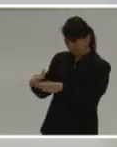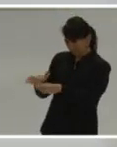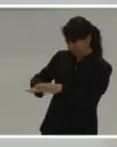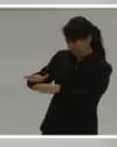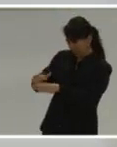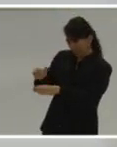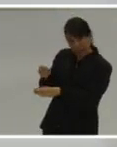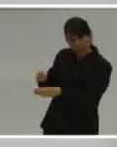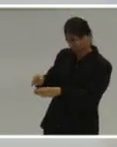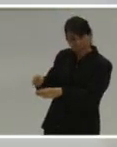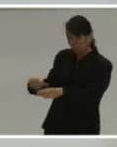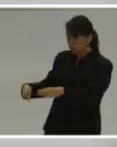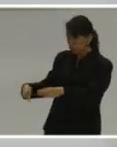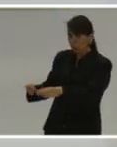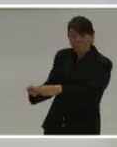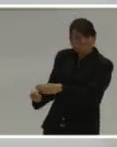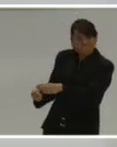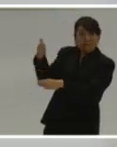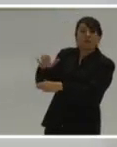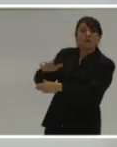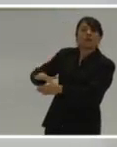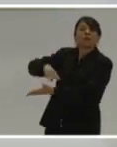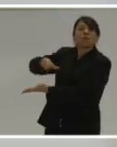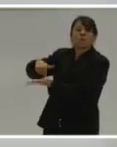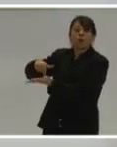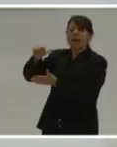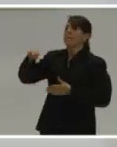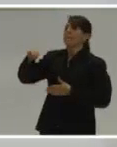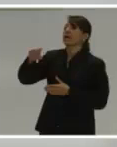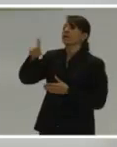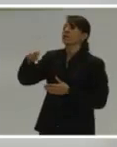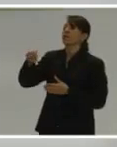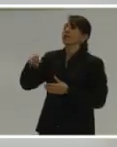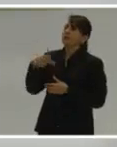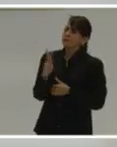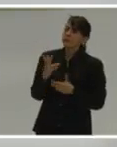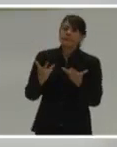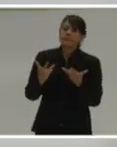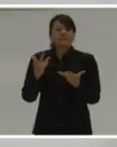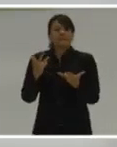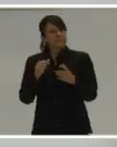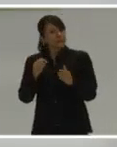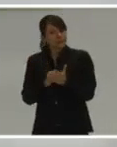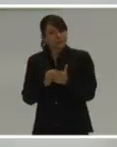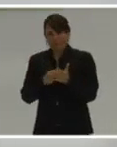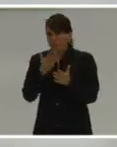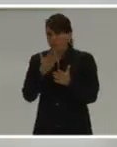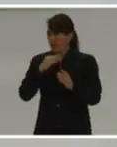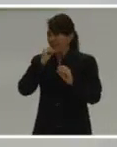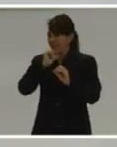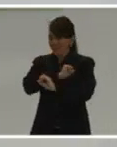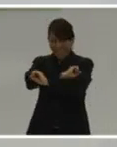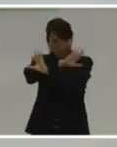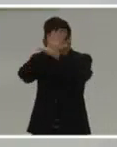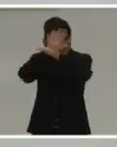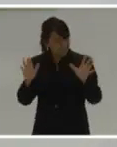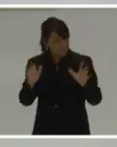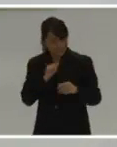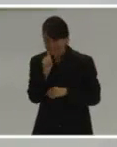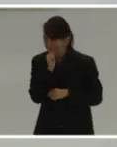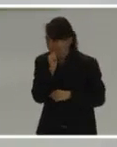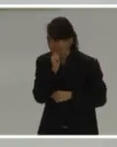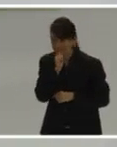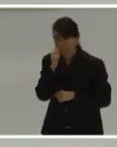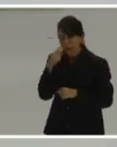está en debate el tema de la consulta, el consentimiento, porque en ese territorio pues tenemos población